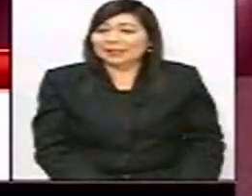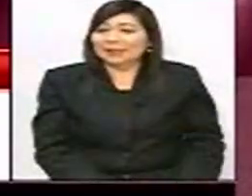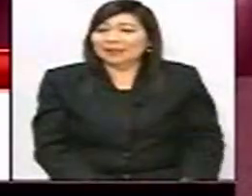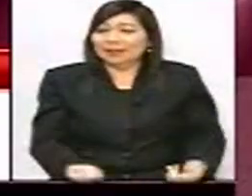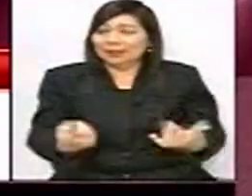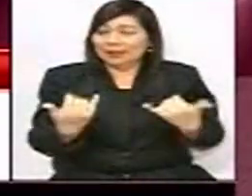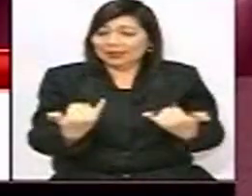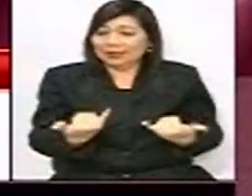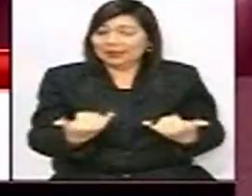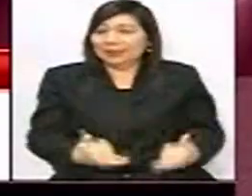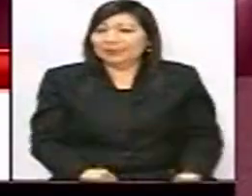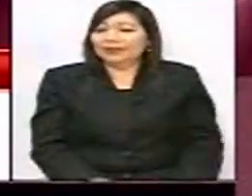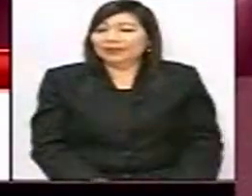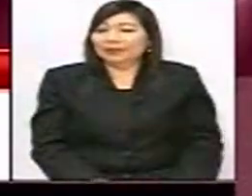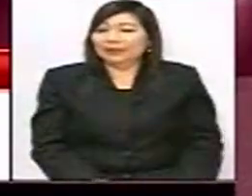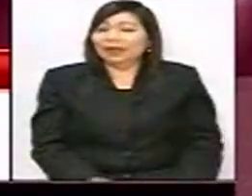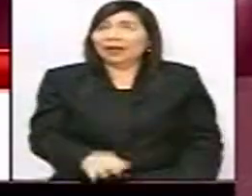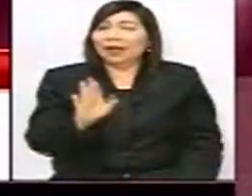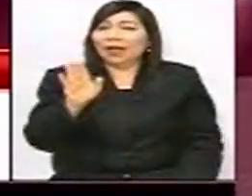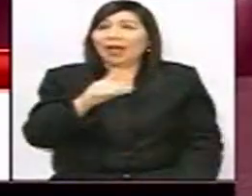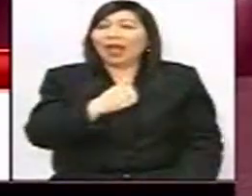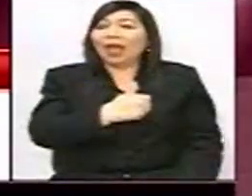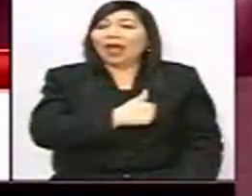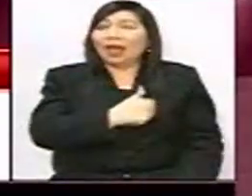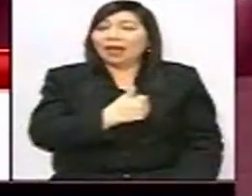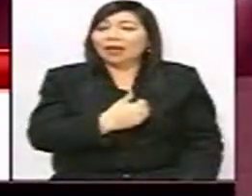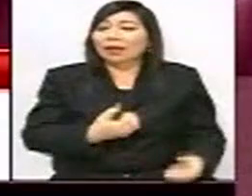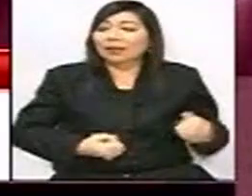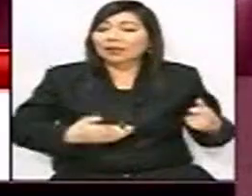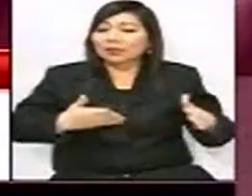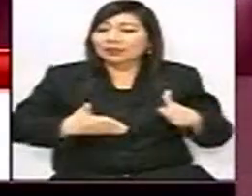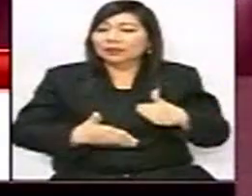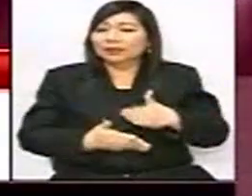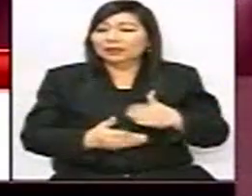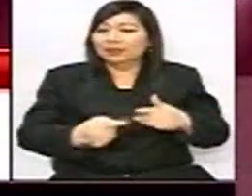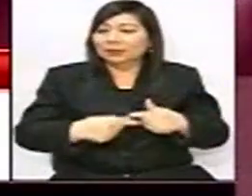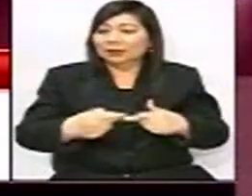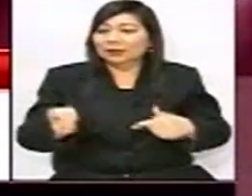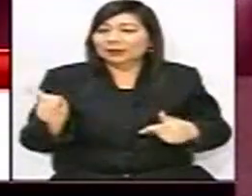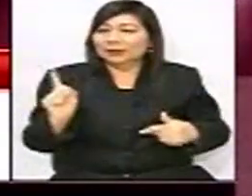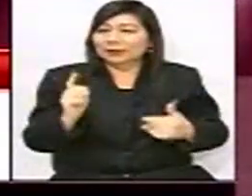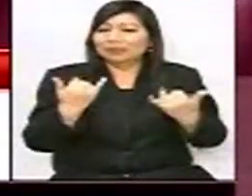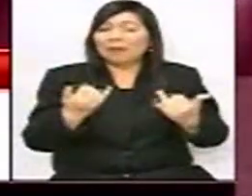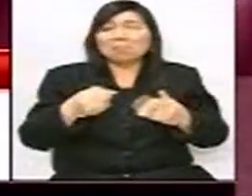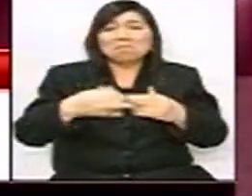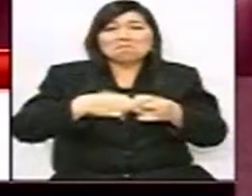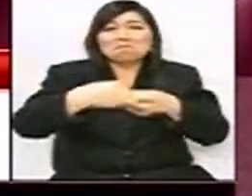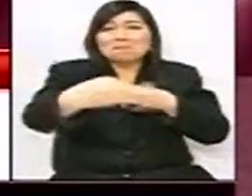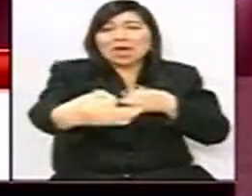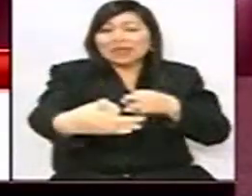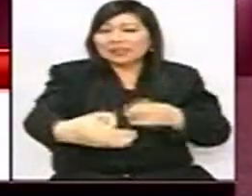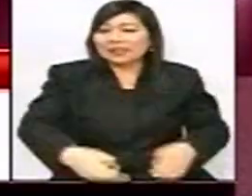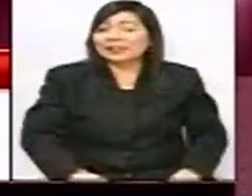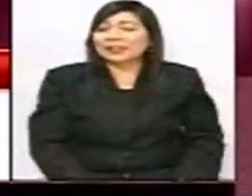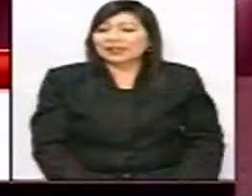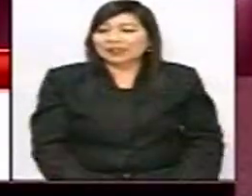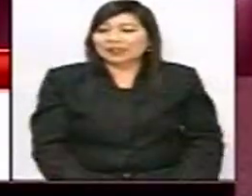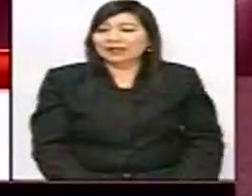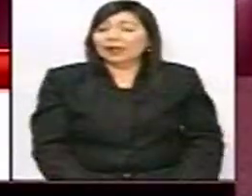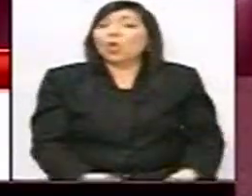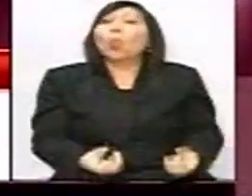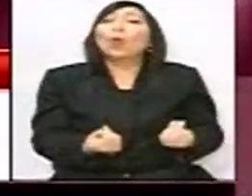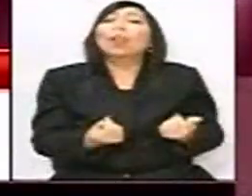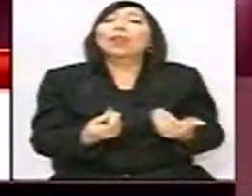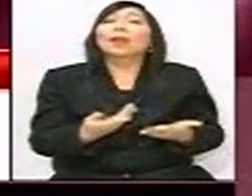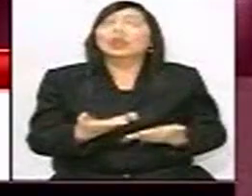que están acá, que suelen ir a Buenos Aires, cuánto cuesta la autopista de Buenos Aires, que es más grande que esta autopista que está concesionada, presidente, la ruta de Lima?